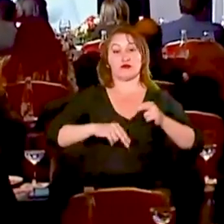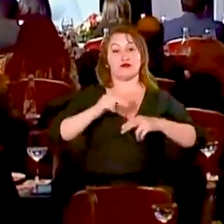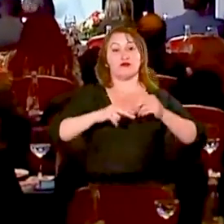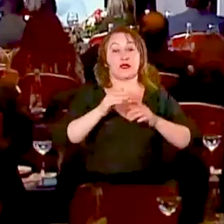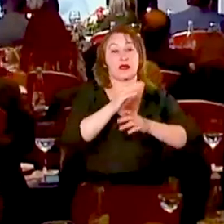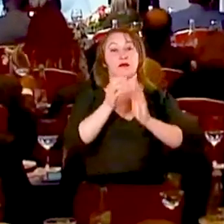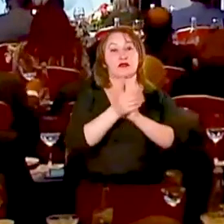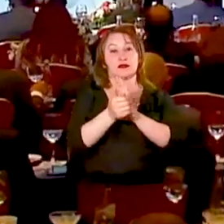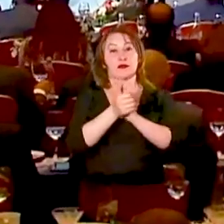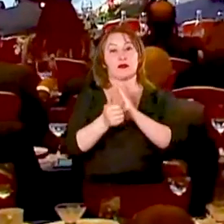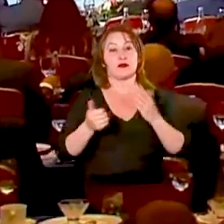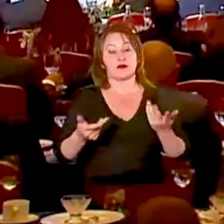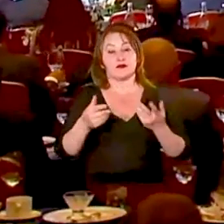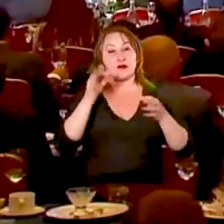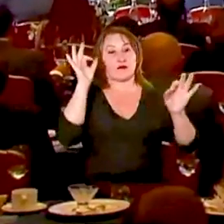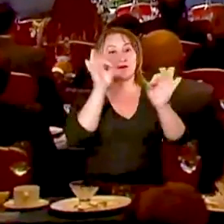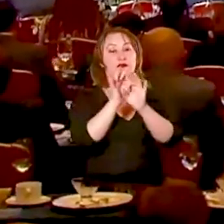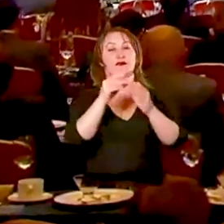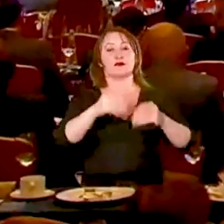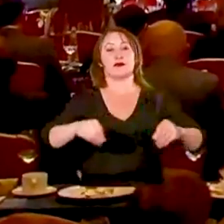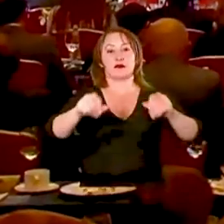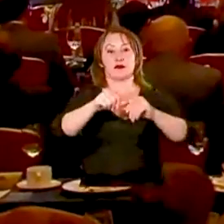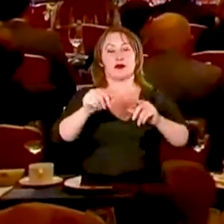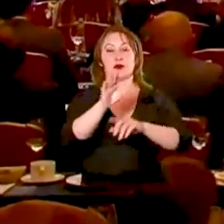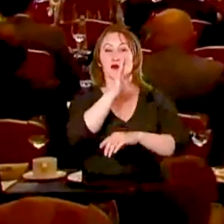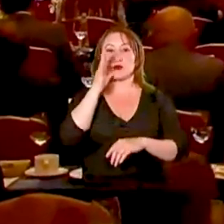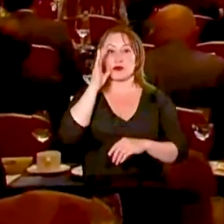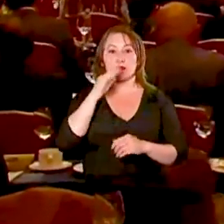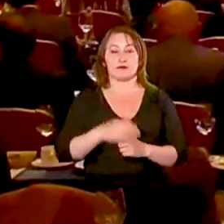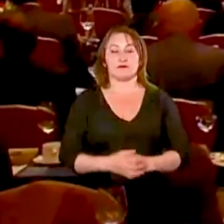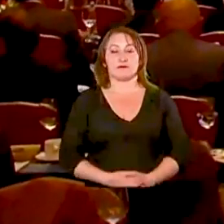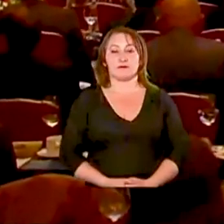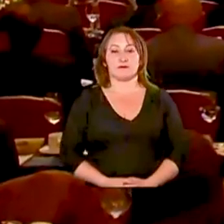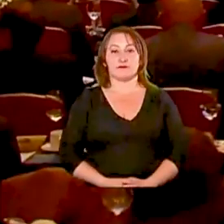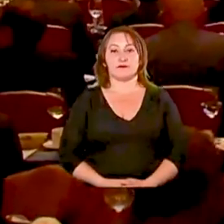de capacidades con énfasis territorial y rural.